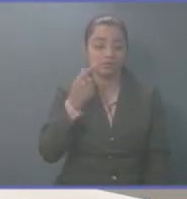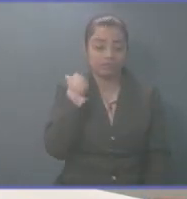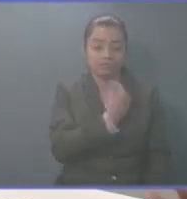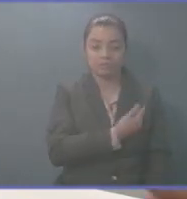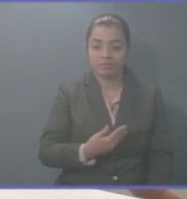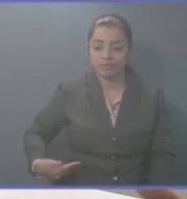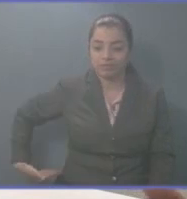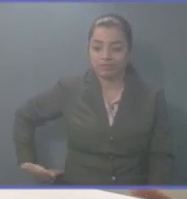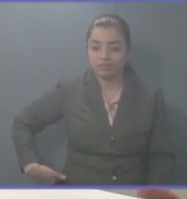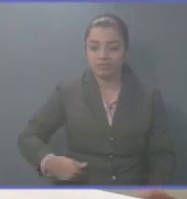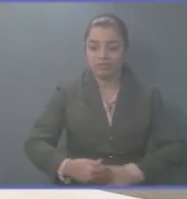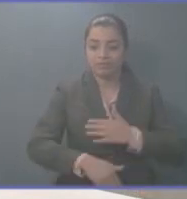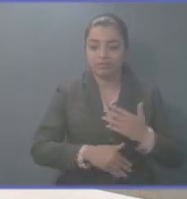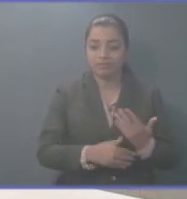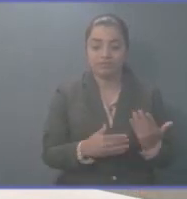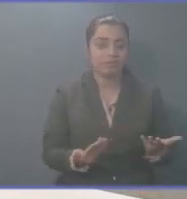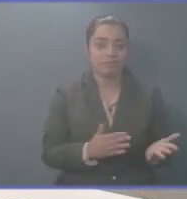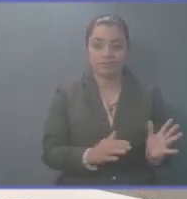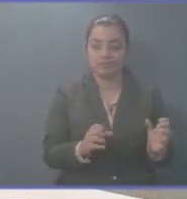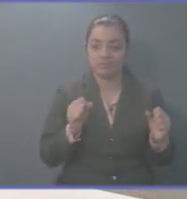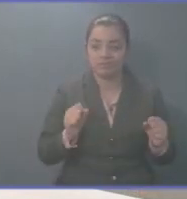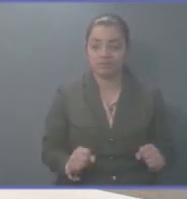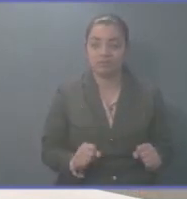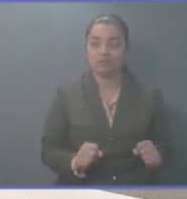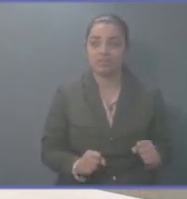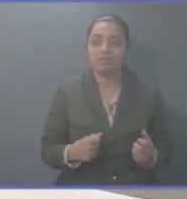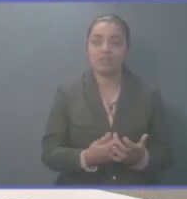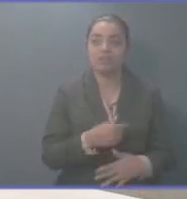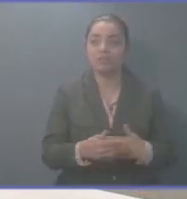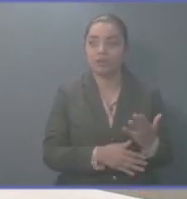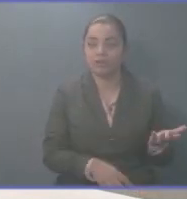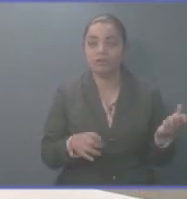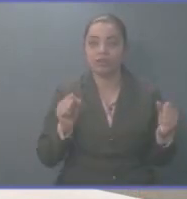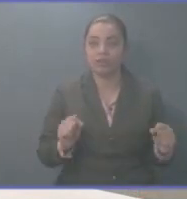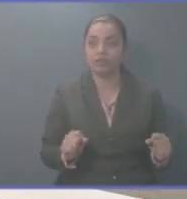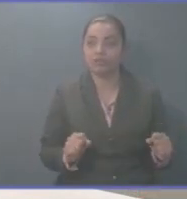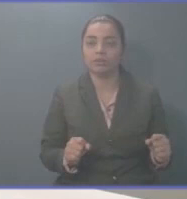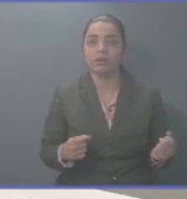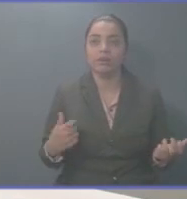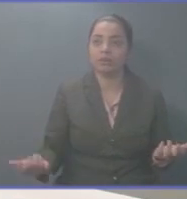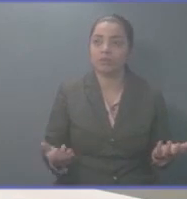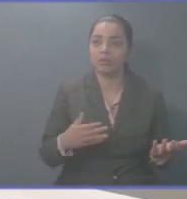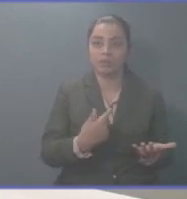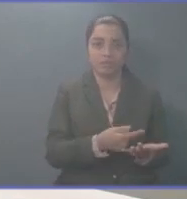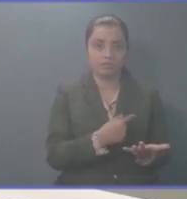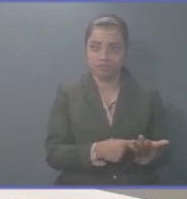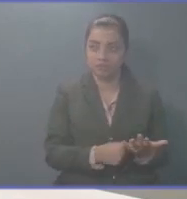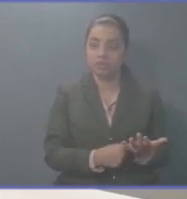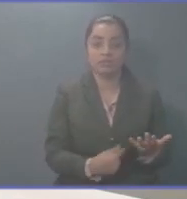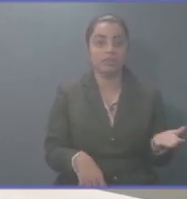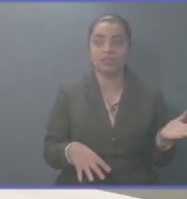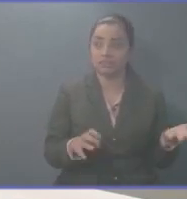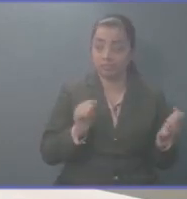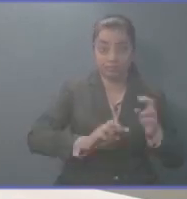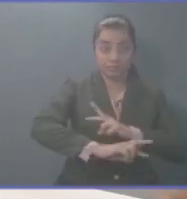la República, establece, fíjate, son atribuciones del presidente de la República procurar la armonía social y conservar la paz